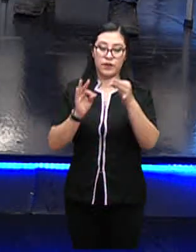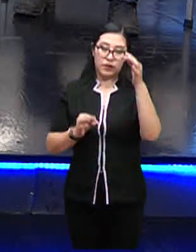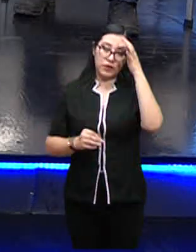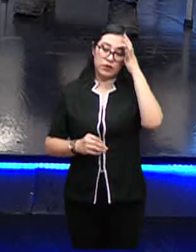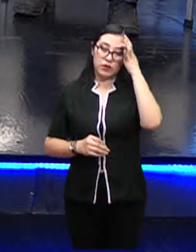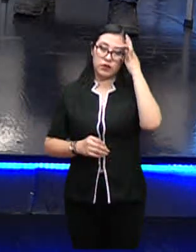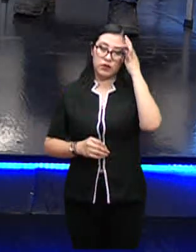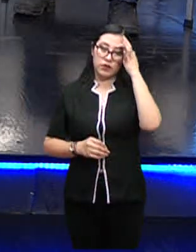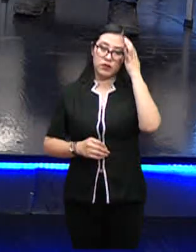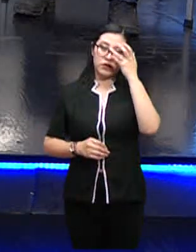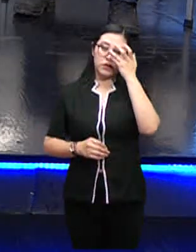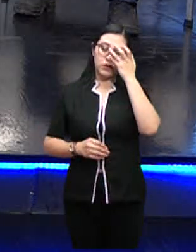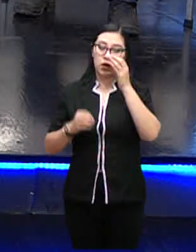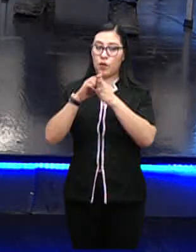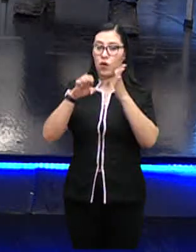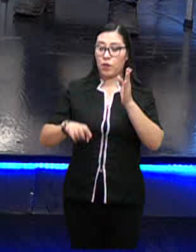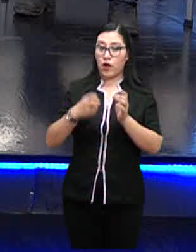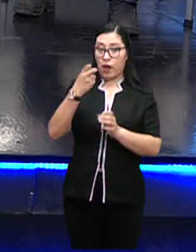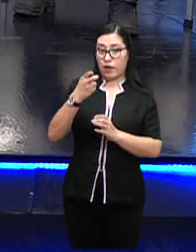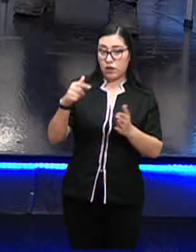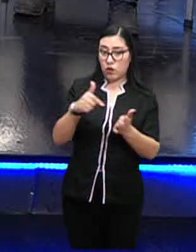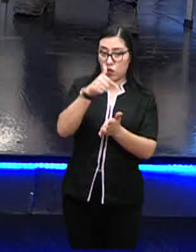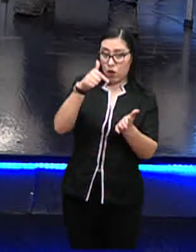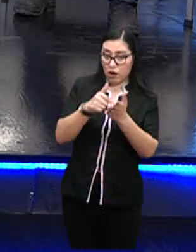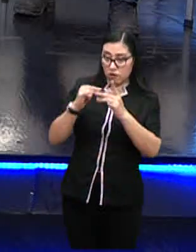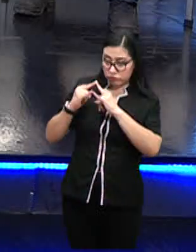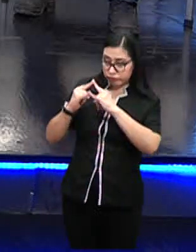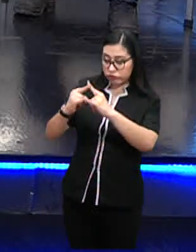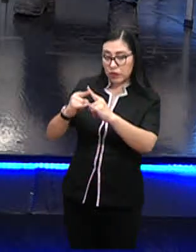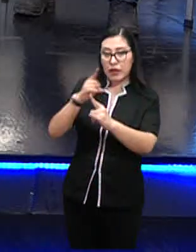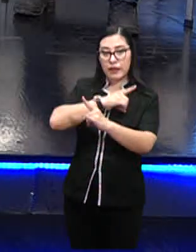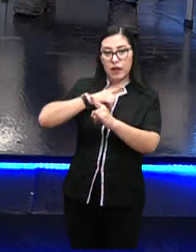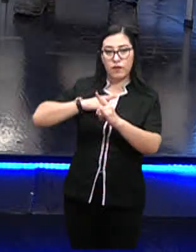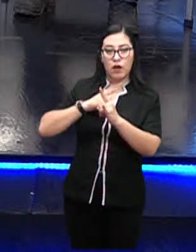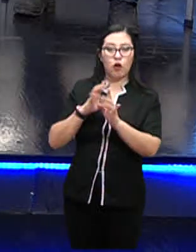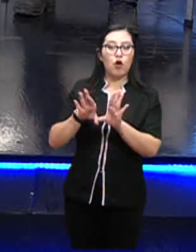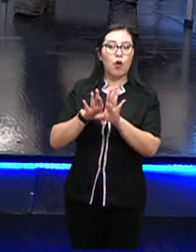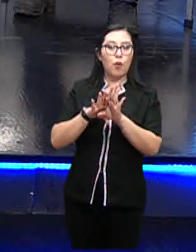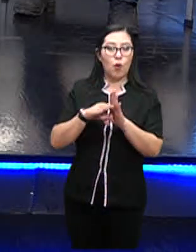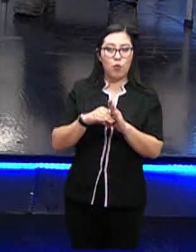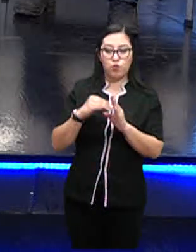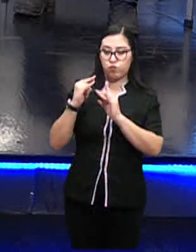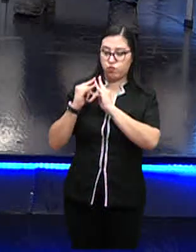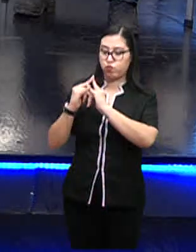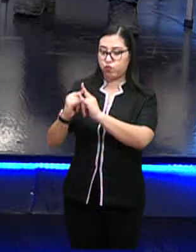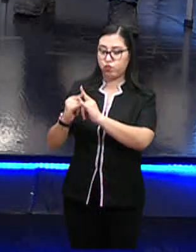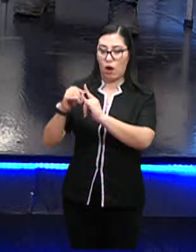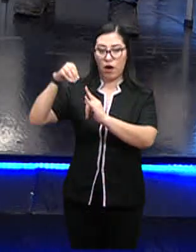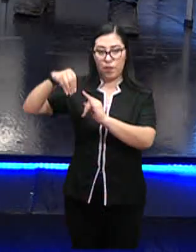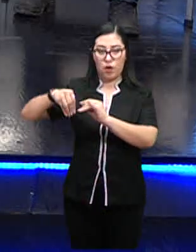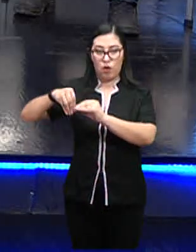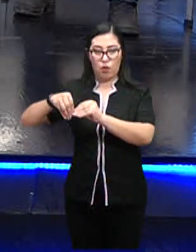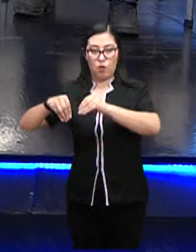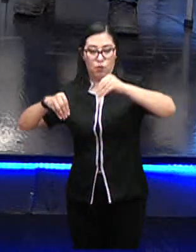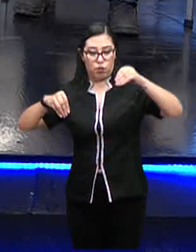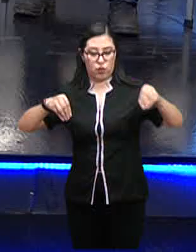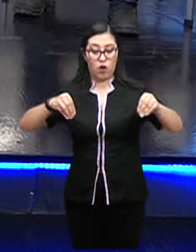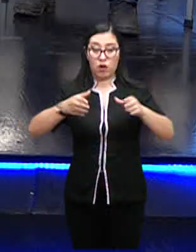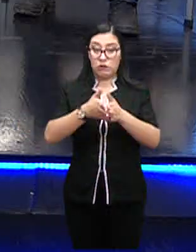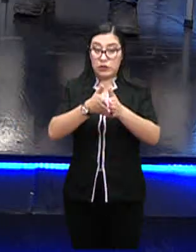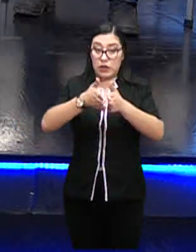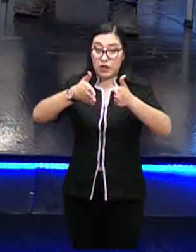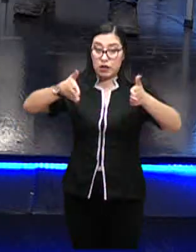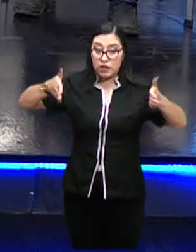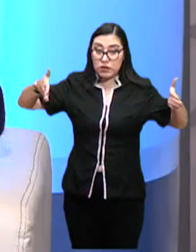estos lugares tienen que ser manejando ciertas distancias de otros lugares o de otros comercios o de